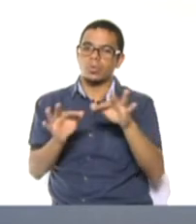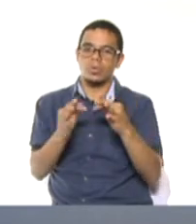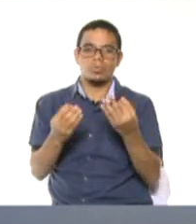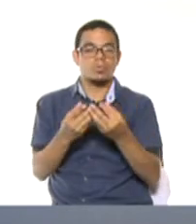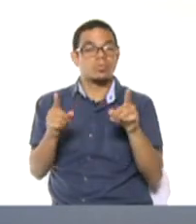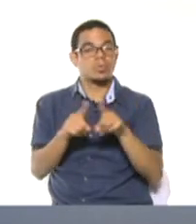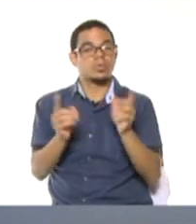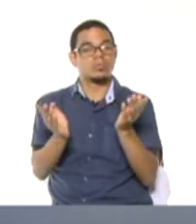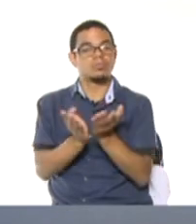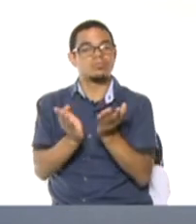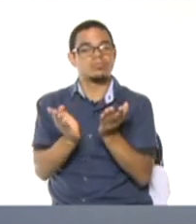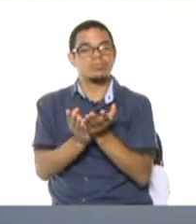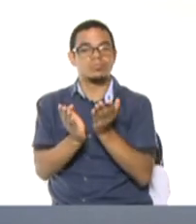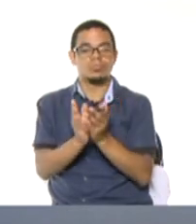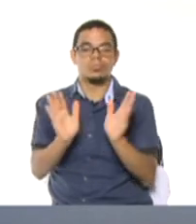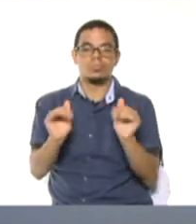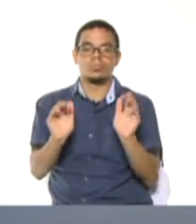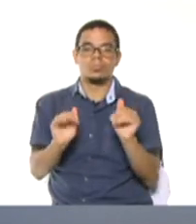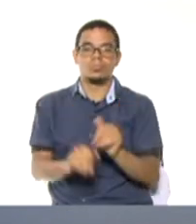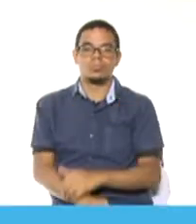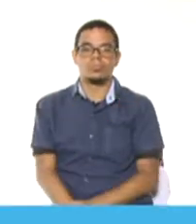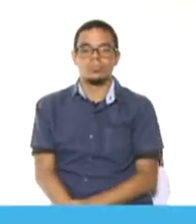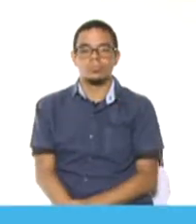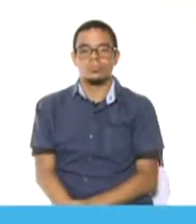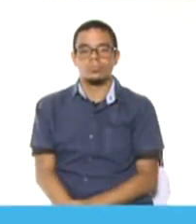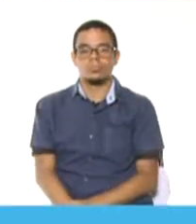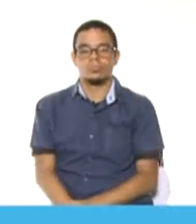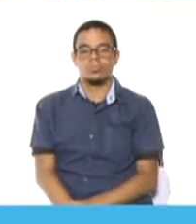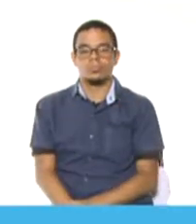programa, su programa Cada Familia Una Escuela.